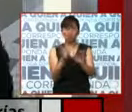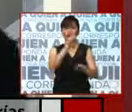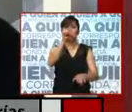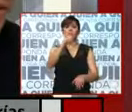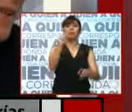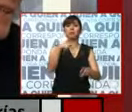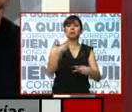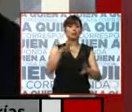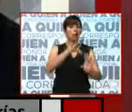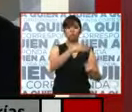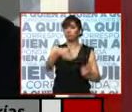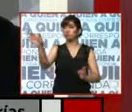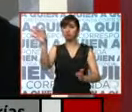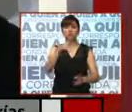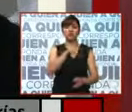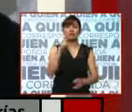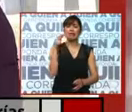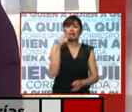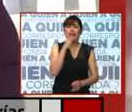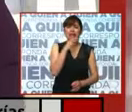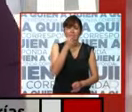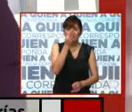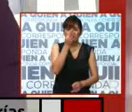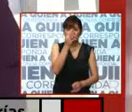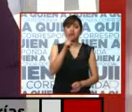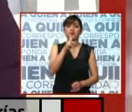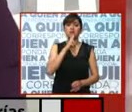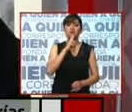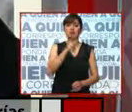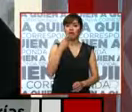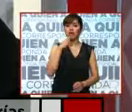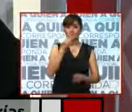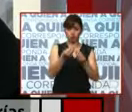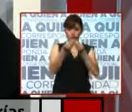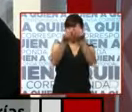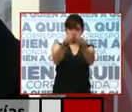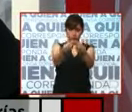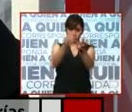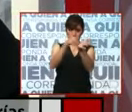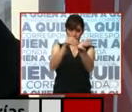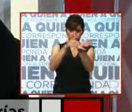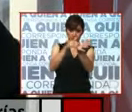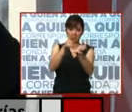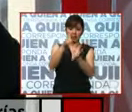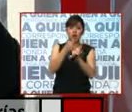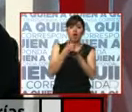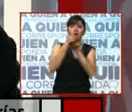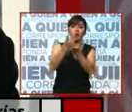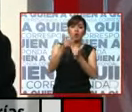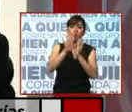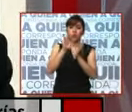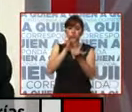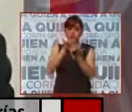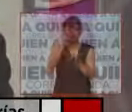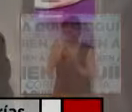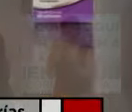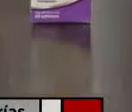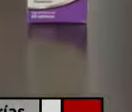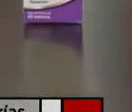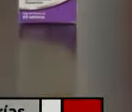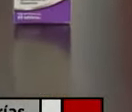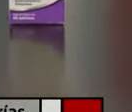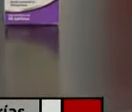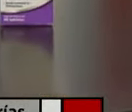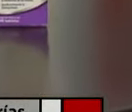sigue, así rapidísimo. O sea, y el resultado es de inmediato. En ese momento te van a ayudar a orientar. Porque ¿cómo prevenimos